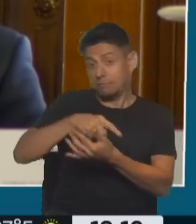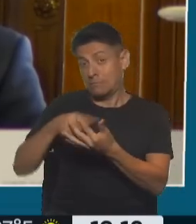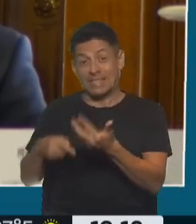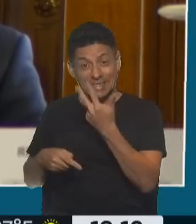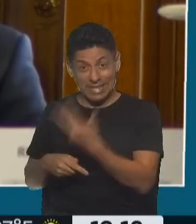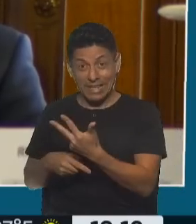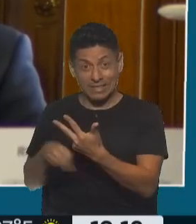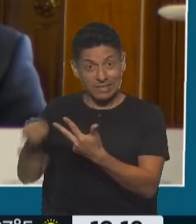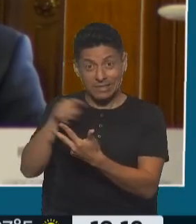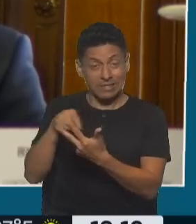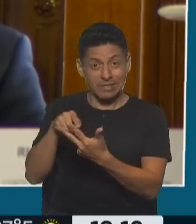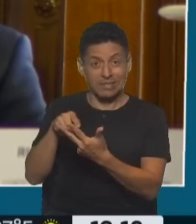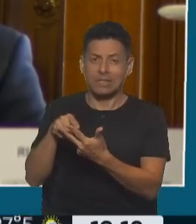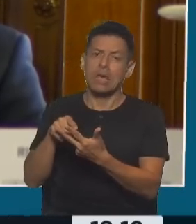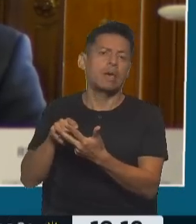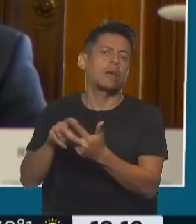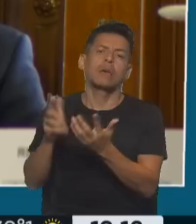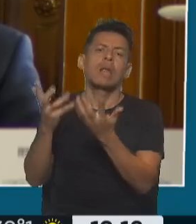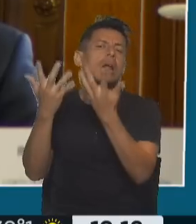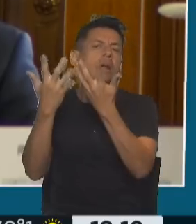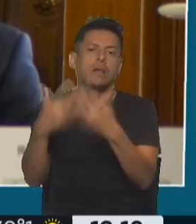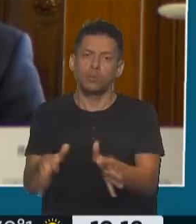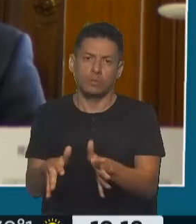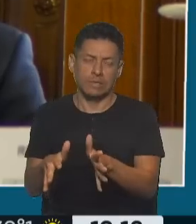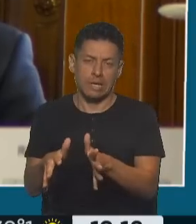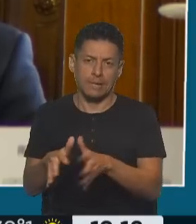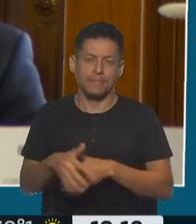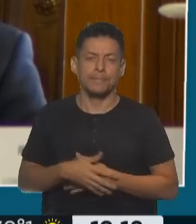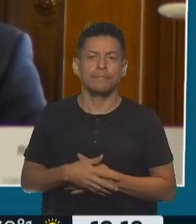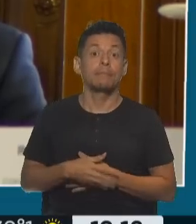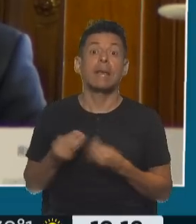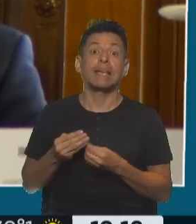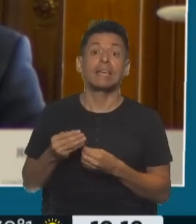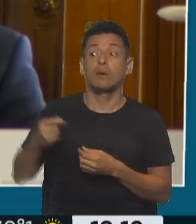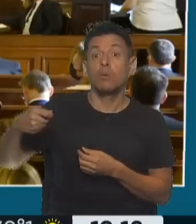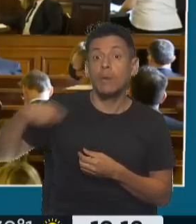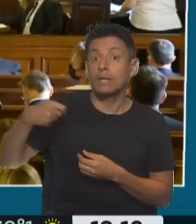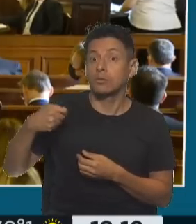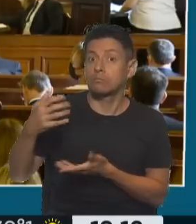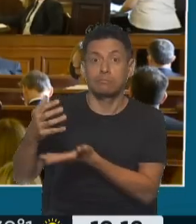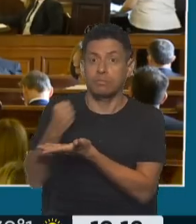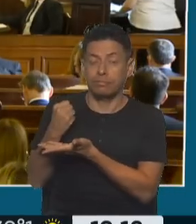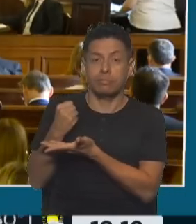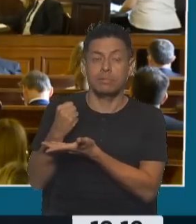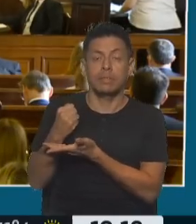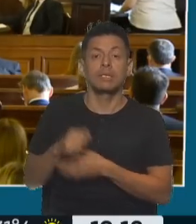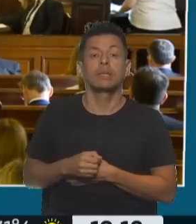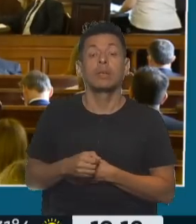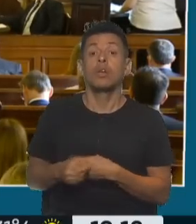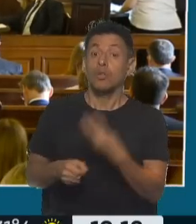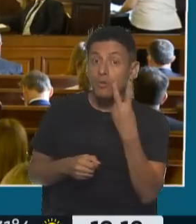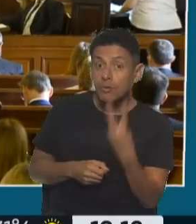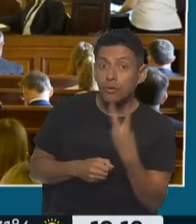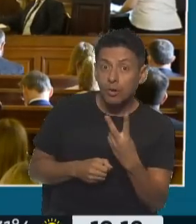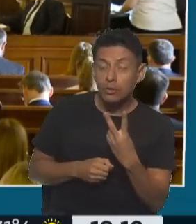vez no suceda, renunciaran para conservar el beneficio previsional porque se veían condenados. Y 2 fueron los